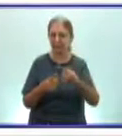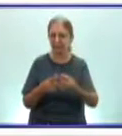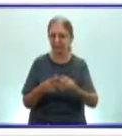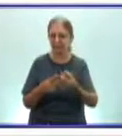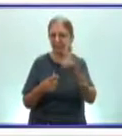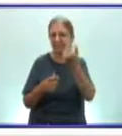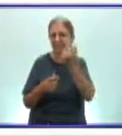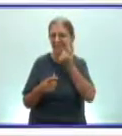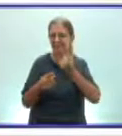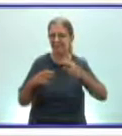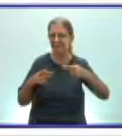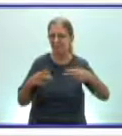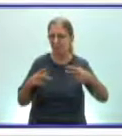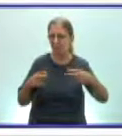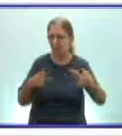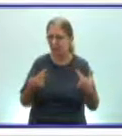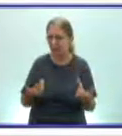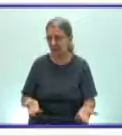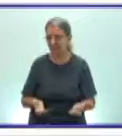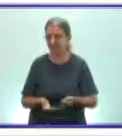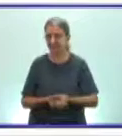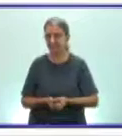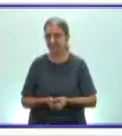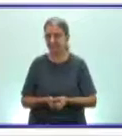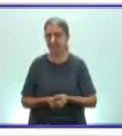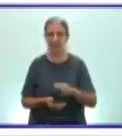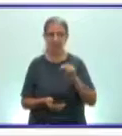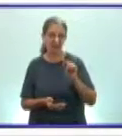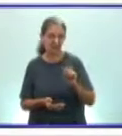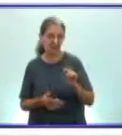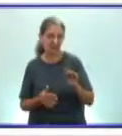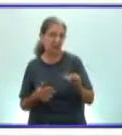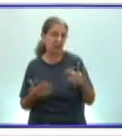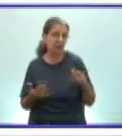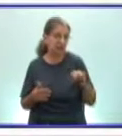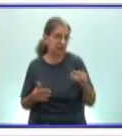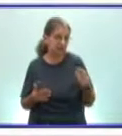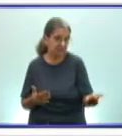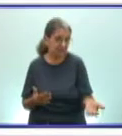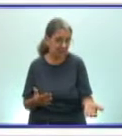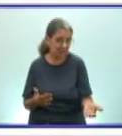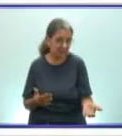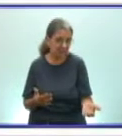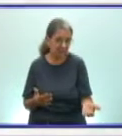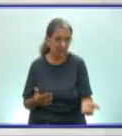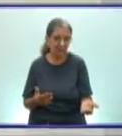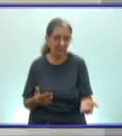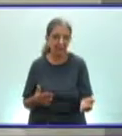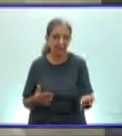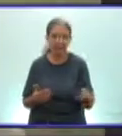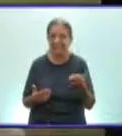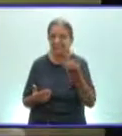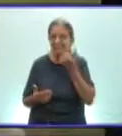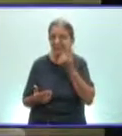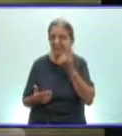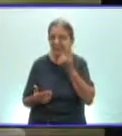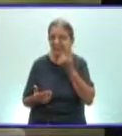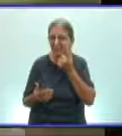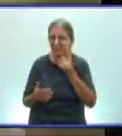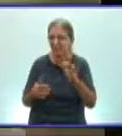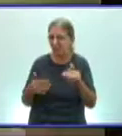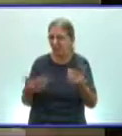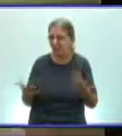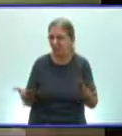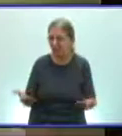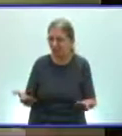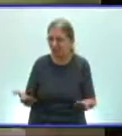más frecuente. En este caso, cuando nos referimos al motivo más frecuente,